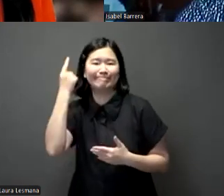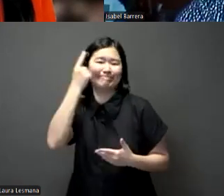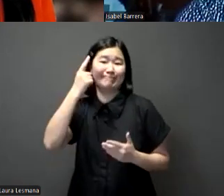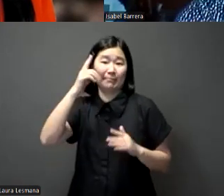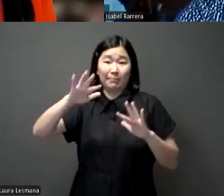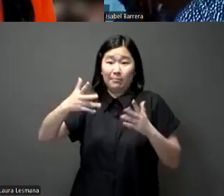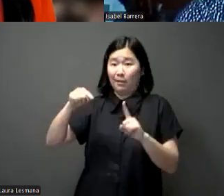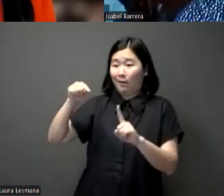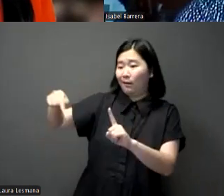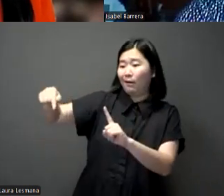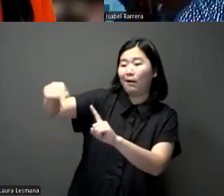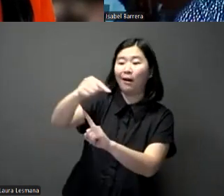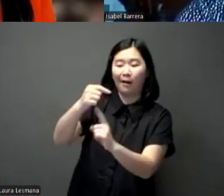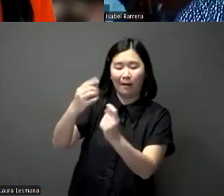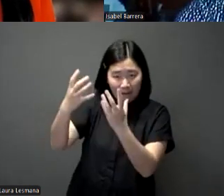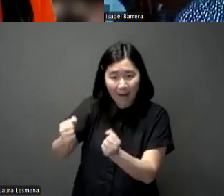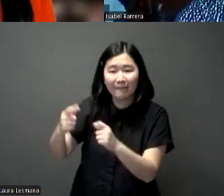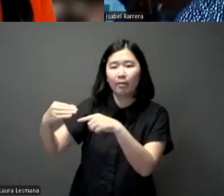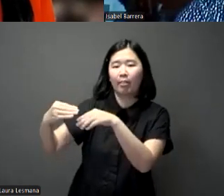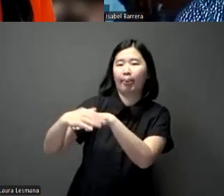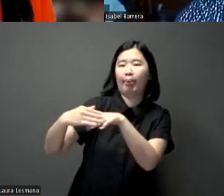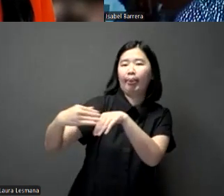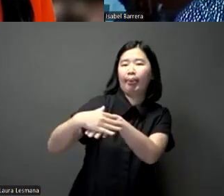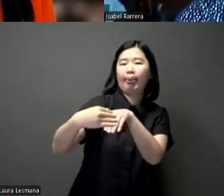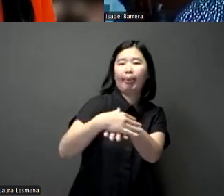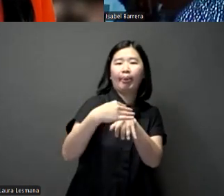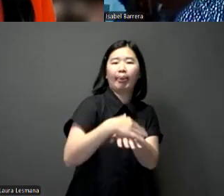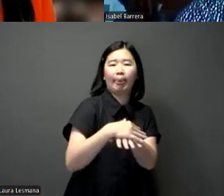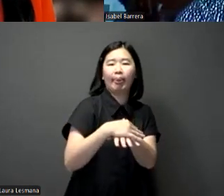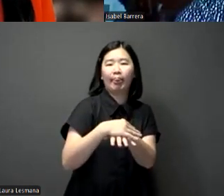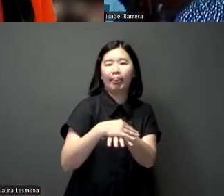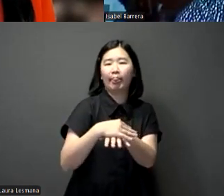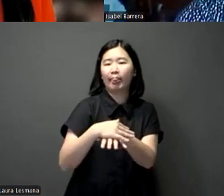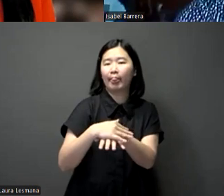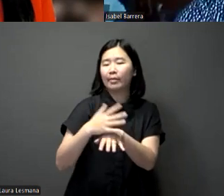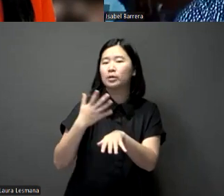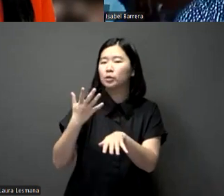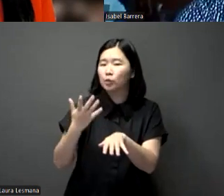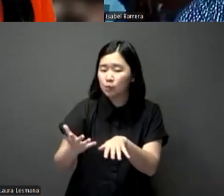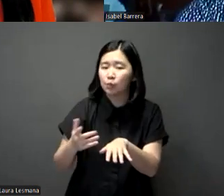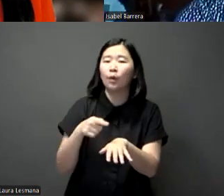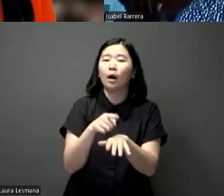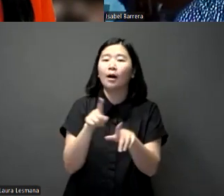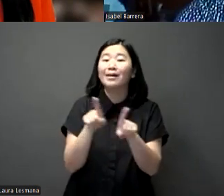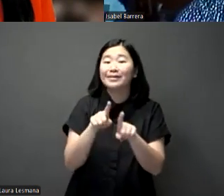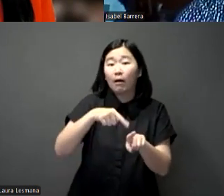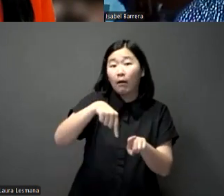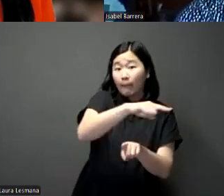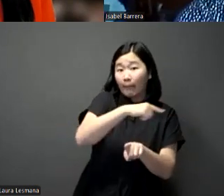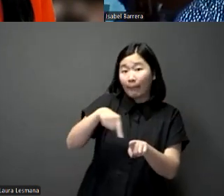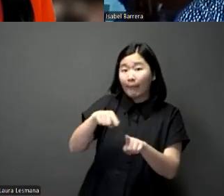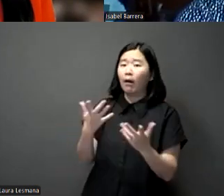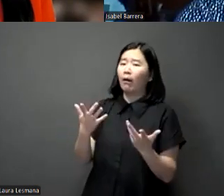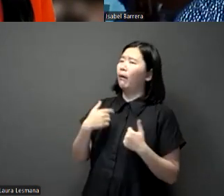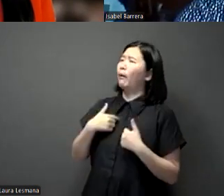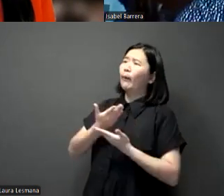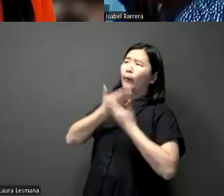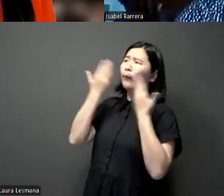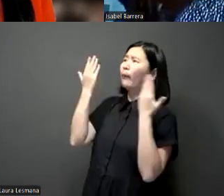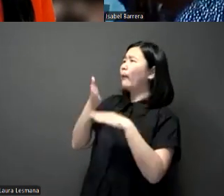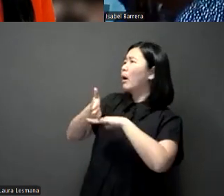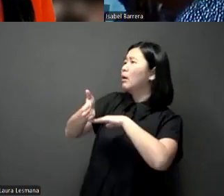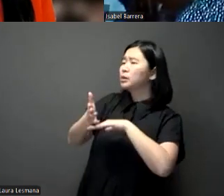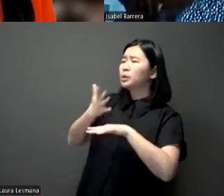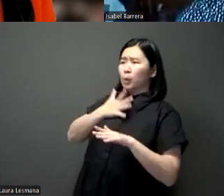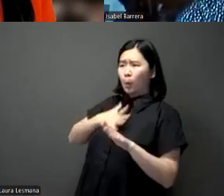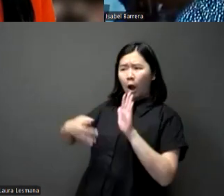tareas que habitualmente tenemos en el Ministerio de Salud y también en las instancias subnacionales como nuestros compañeros de regiones, sabemos que